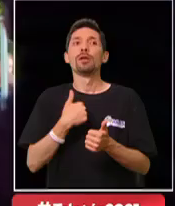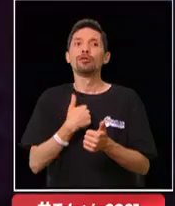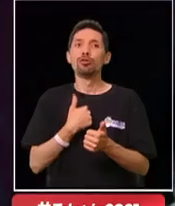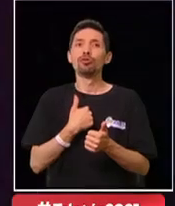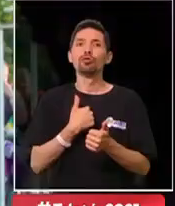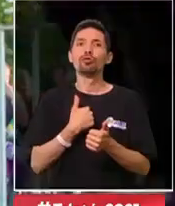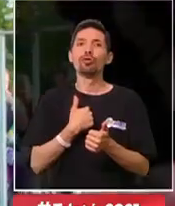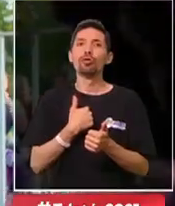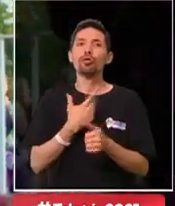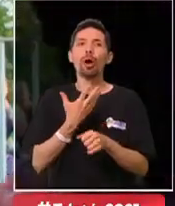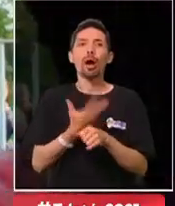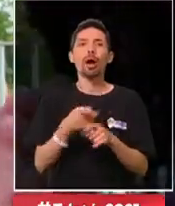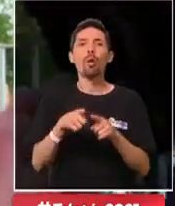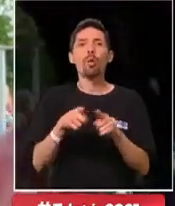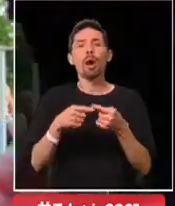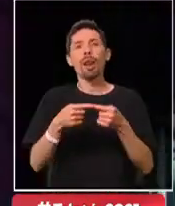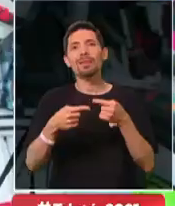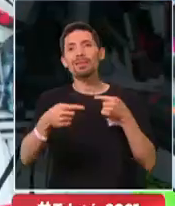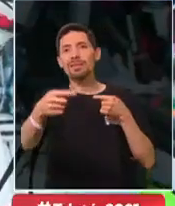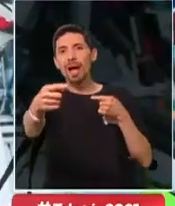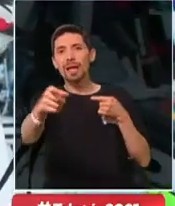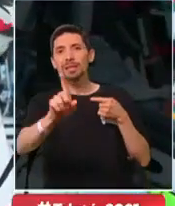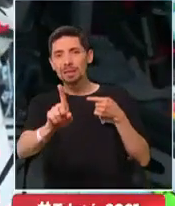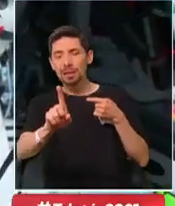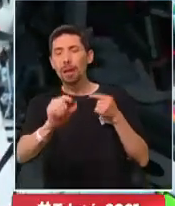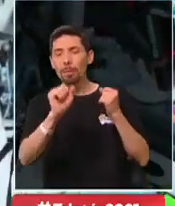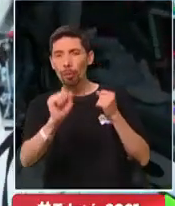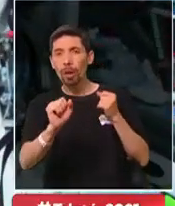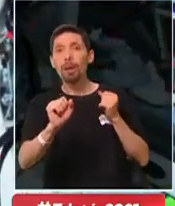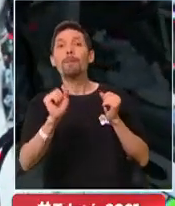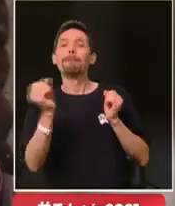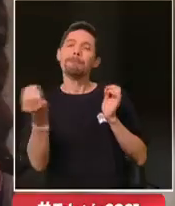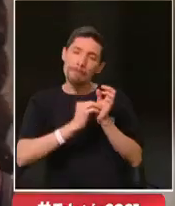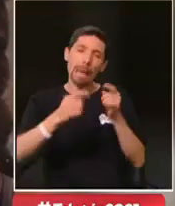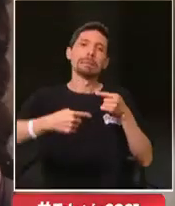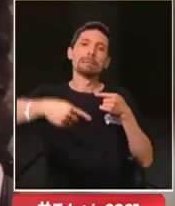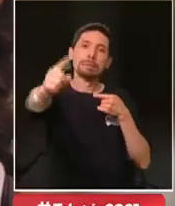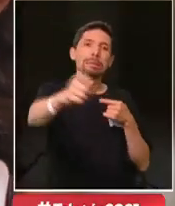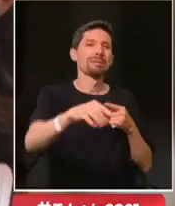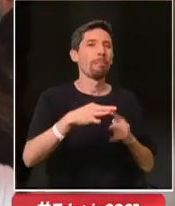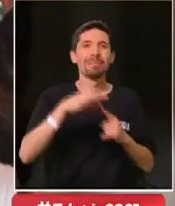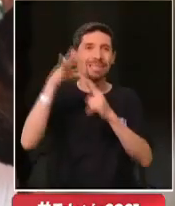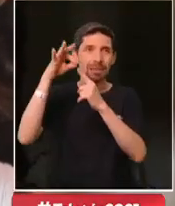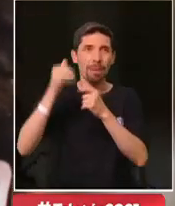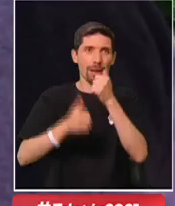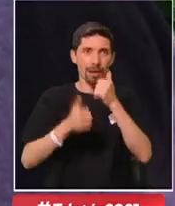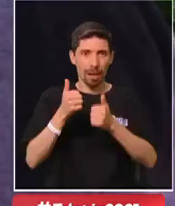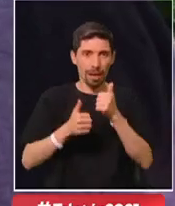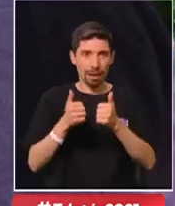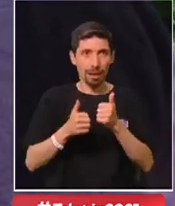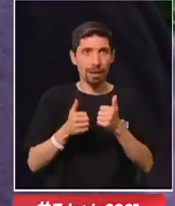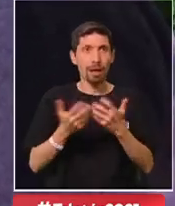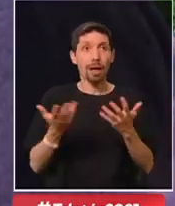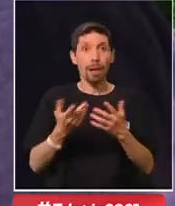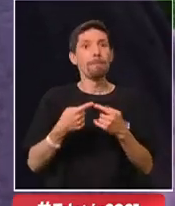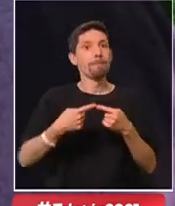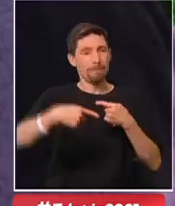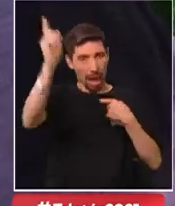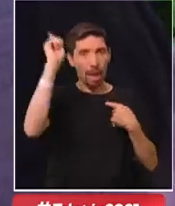hacer las típicas distancias que hago a hacer algo más grande. Voy a hacer la carrera principal, donde las distancias son más